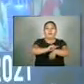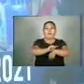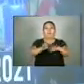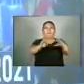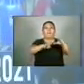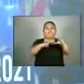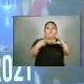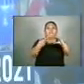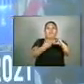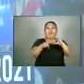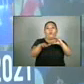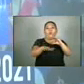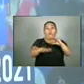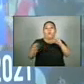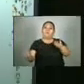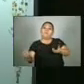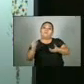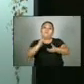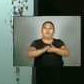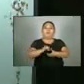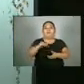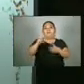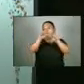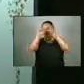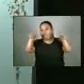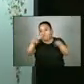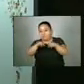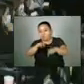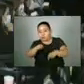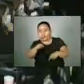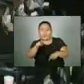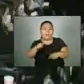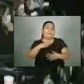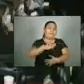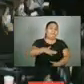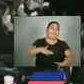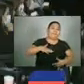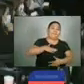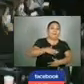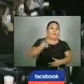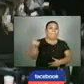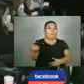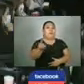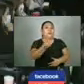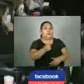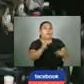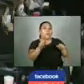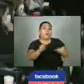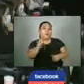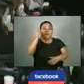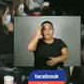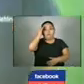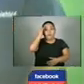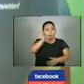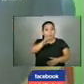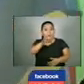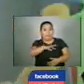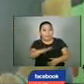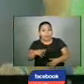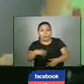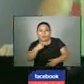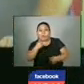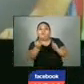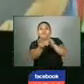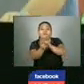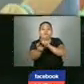sociales de Teletón y Medios Unidos, las cuales estarán llenas de diversión, y donde los salvadoreños podrán conocer a las familias beneficiadas